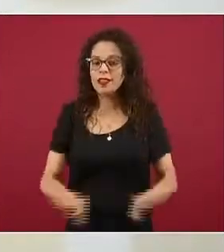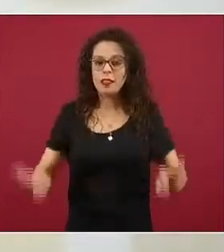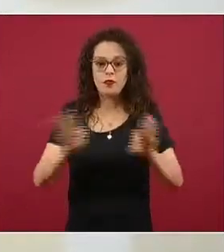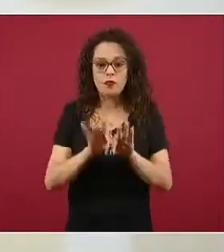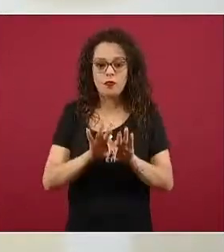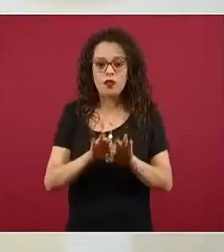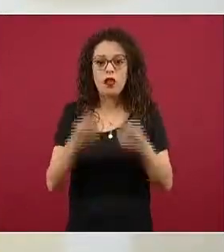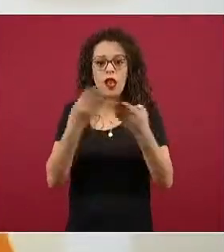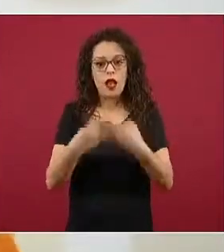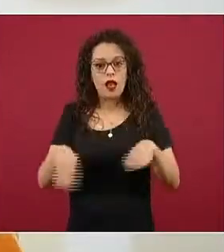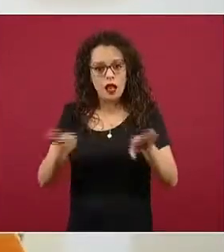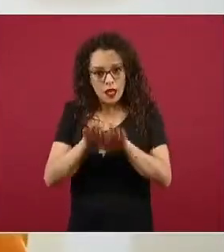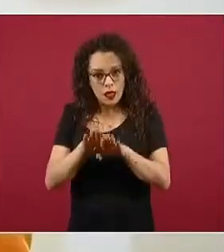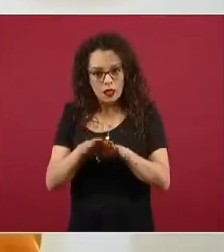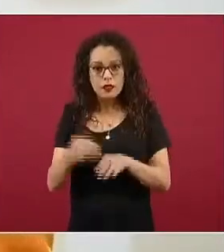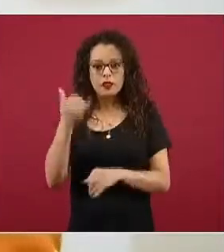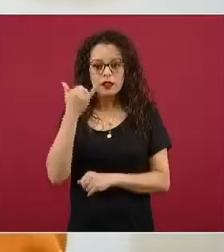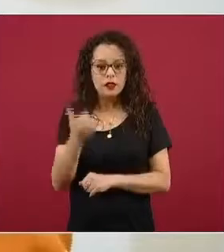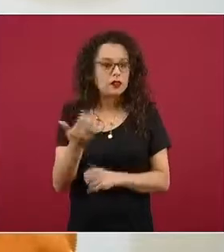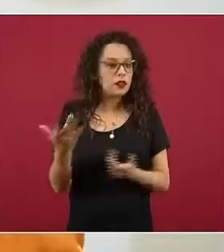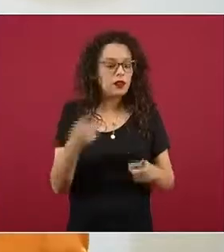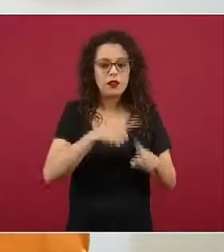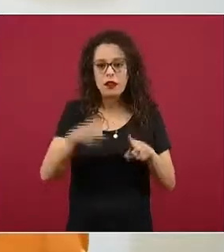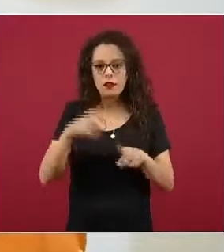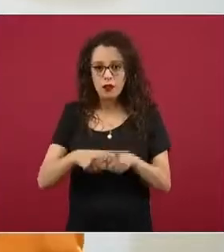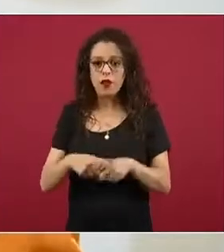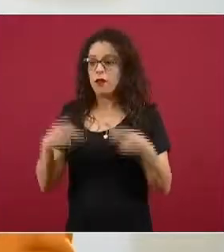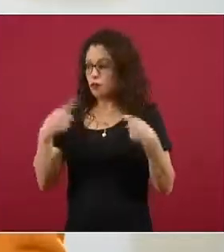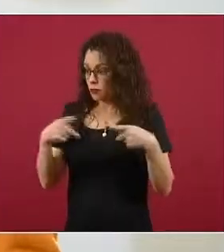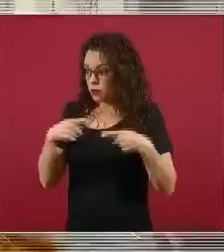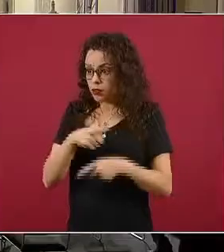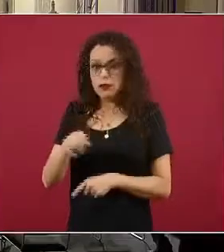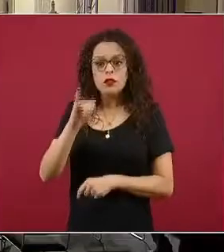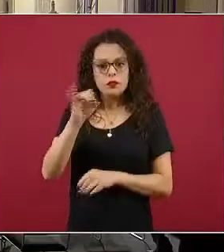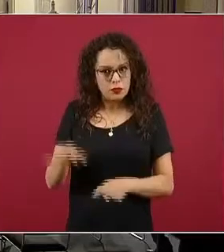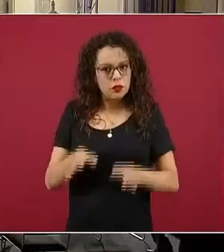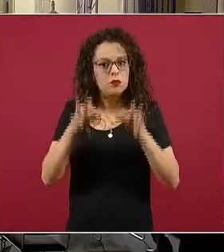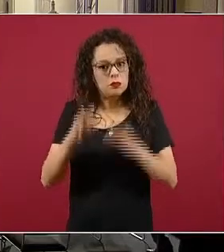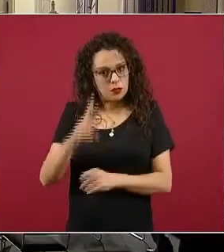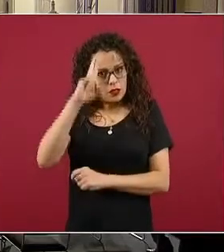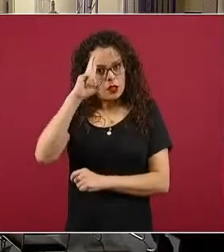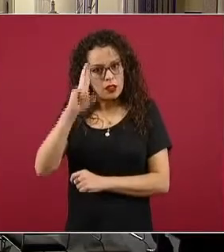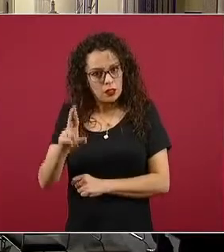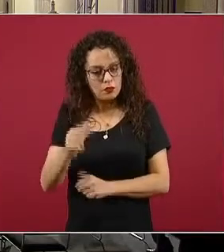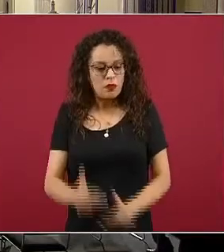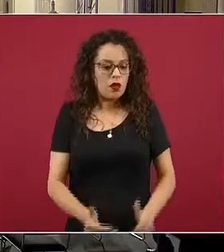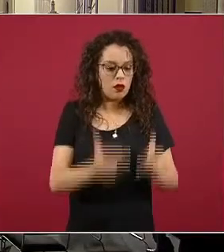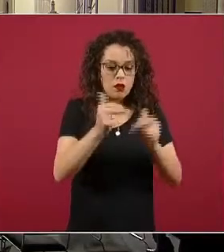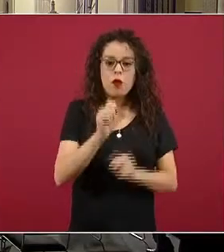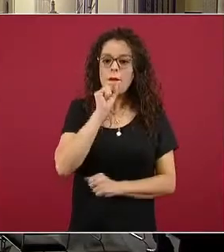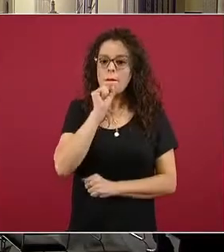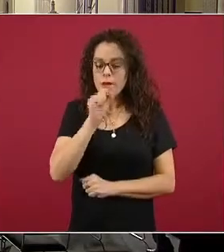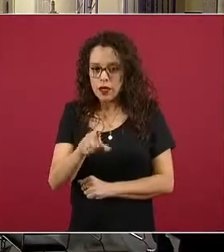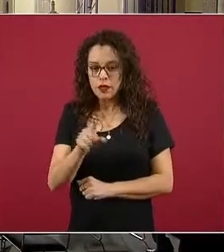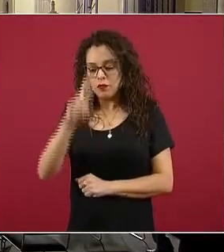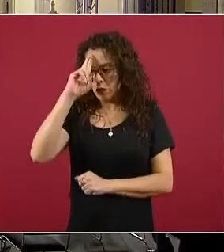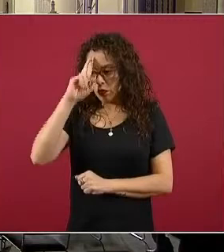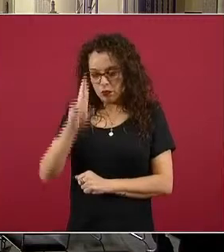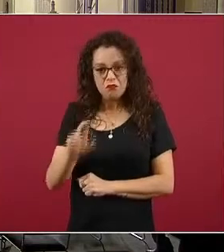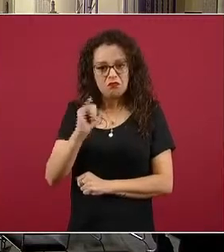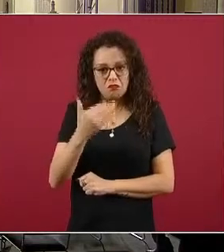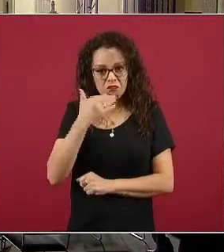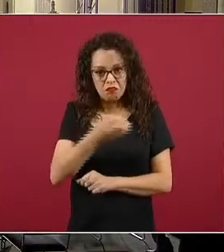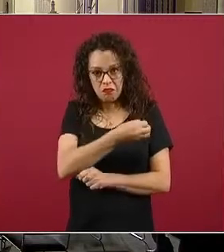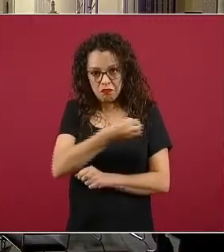y los aforos. Lo ha cumplido la ciudadanía, lo ha cumplido los comercios, lo han cumplido mayoritariamente